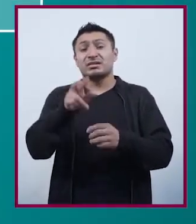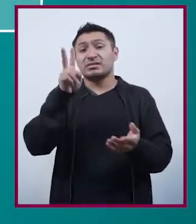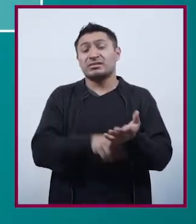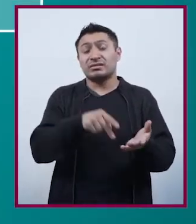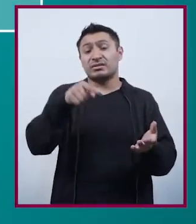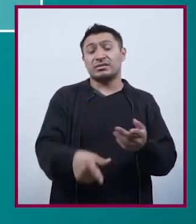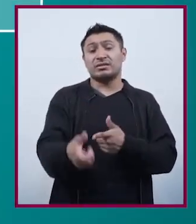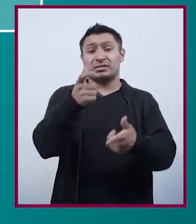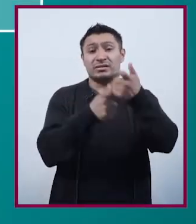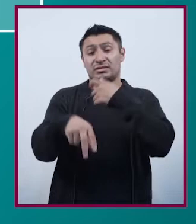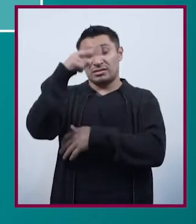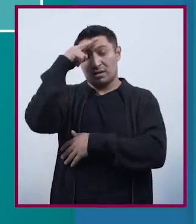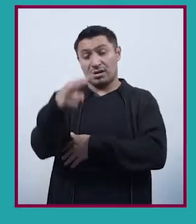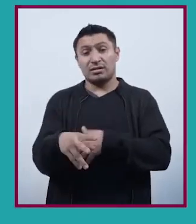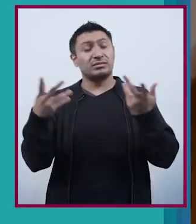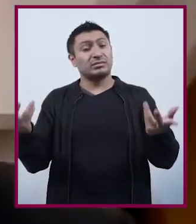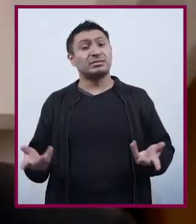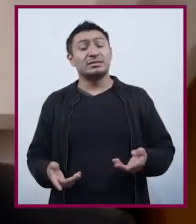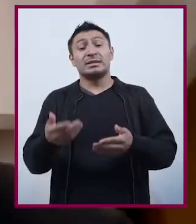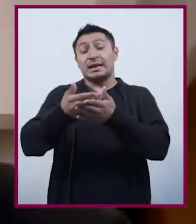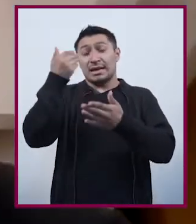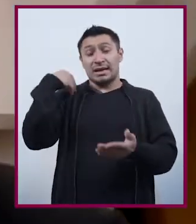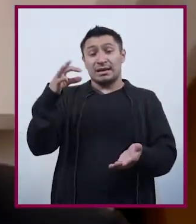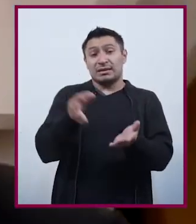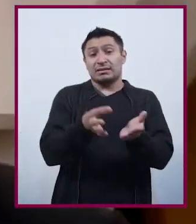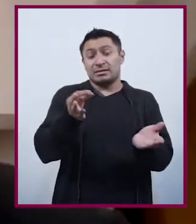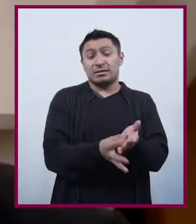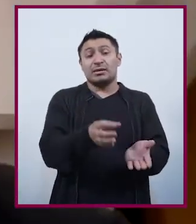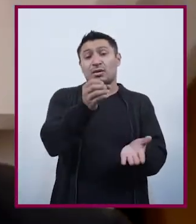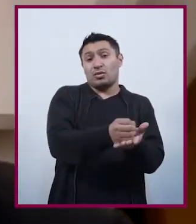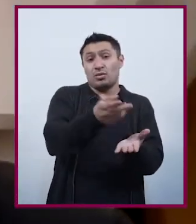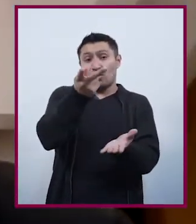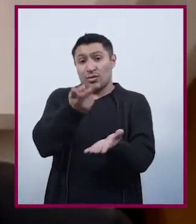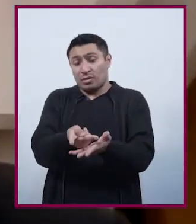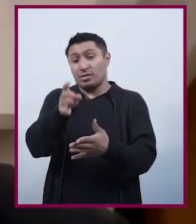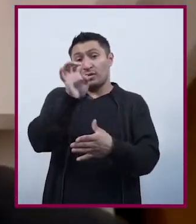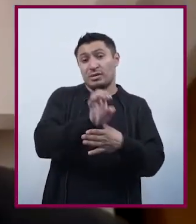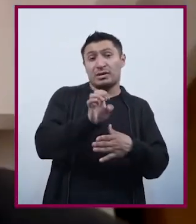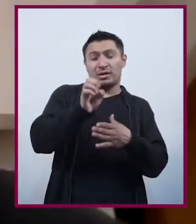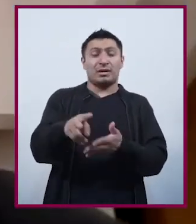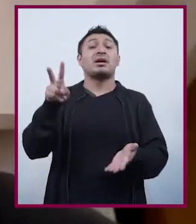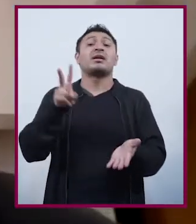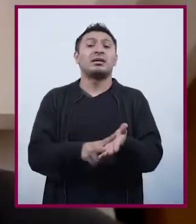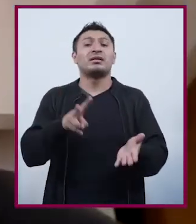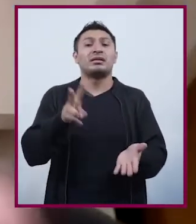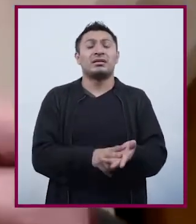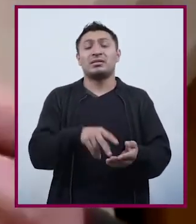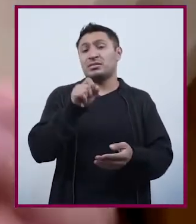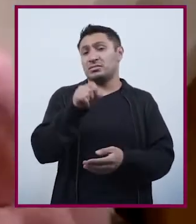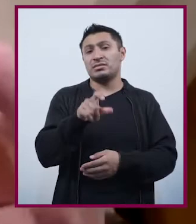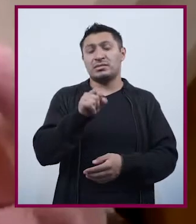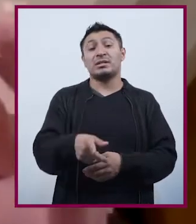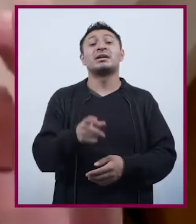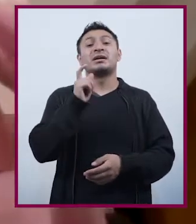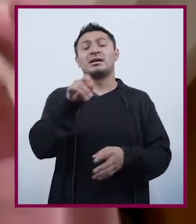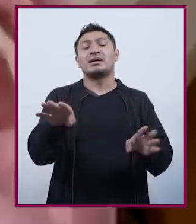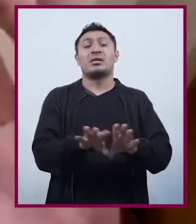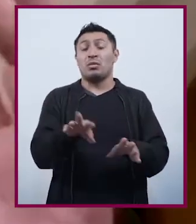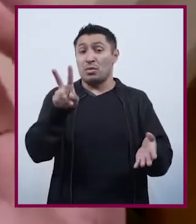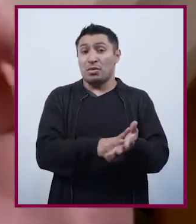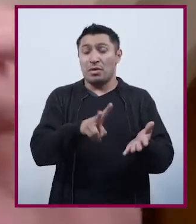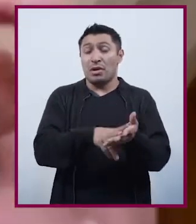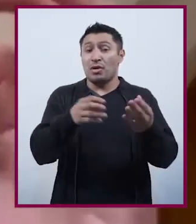valor a nuestras monedas mexicanas? Antes las monedas eran de oro y de plata, entonces tenían valor en sí mismas, es